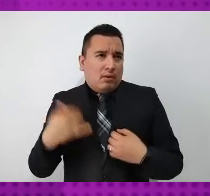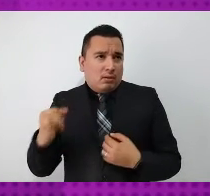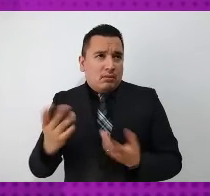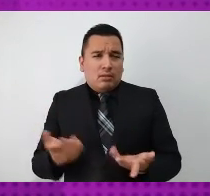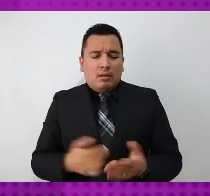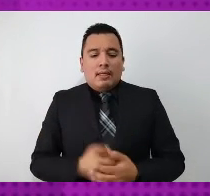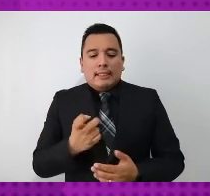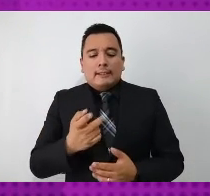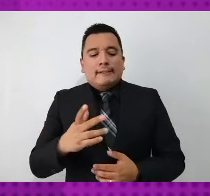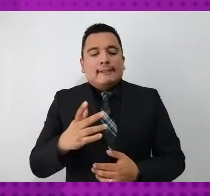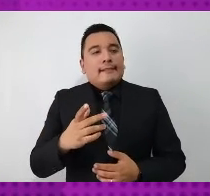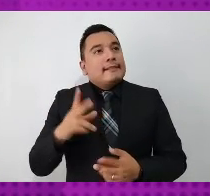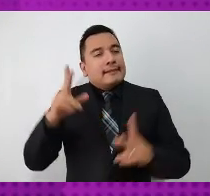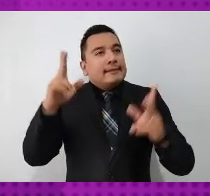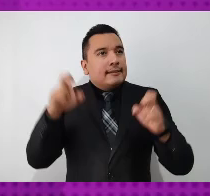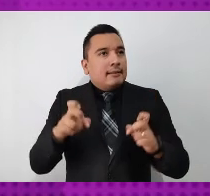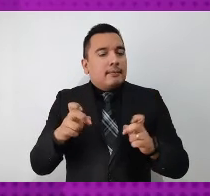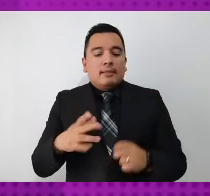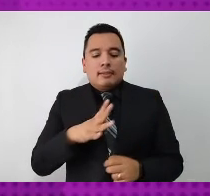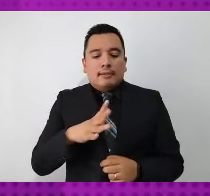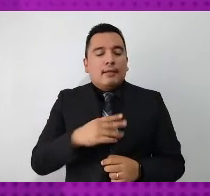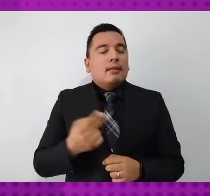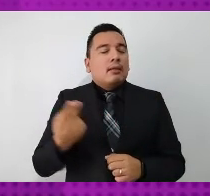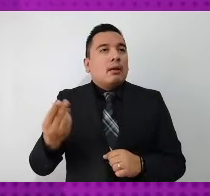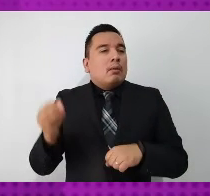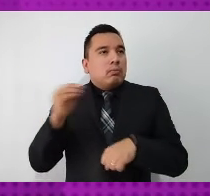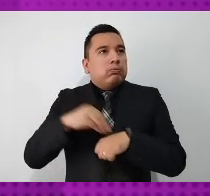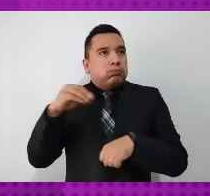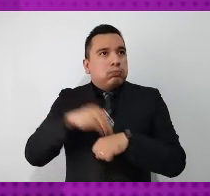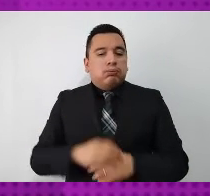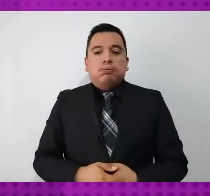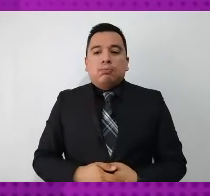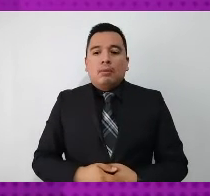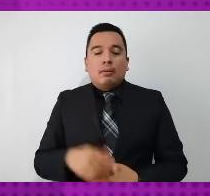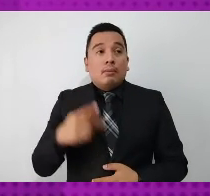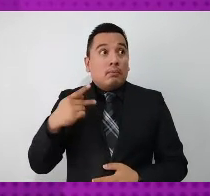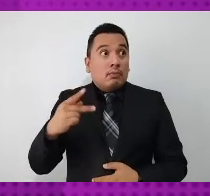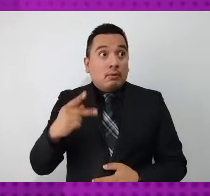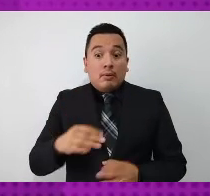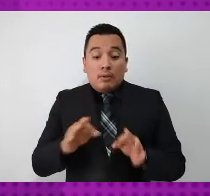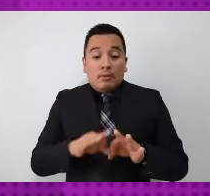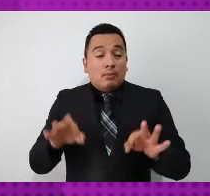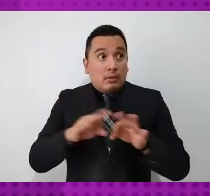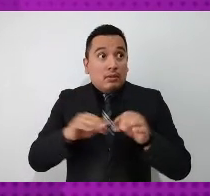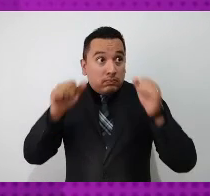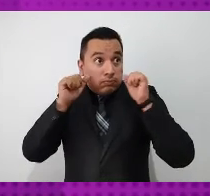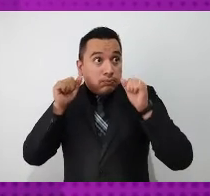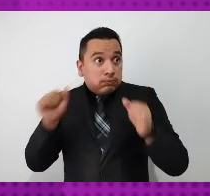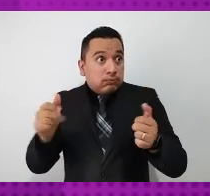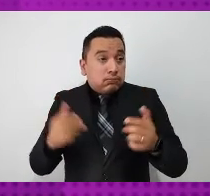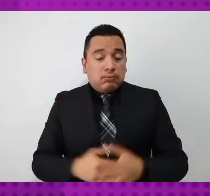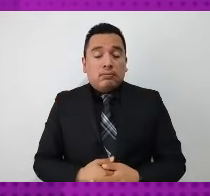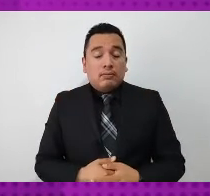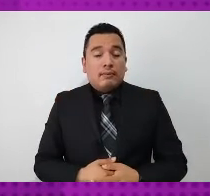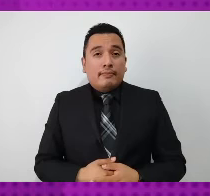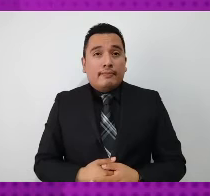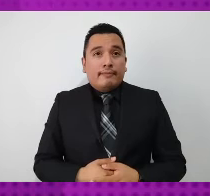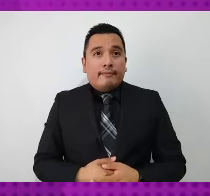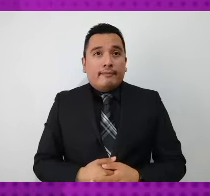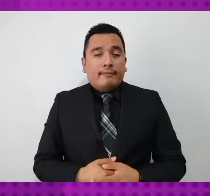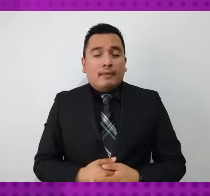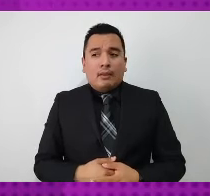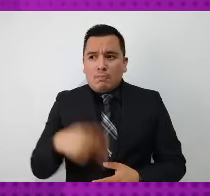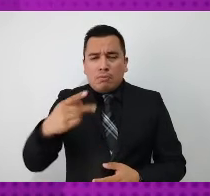siguen habiendo propuestas se siguen escuchando voces y sobre todo hay ideas que a lo mejor esté